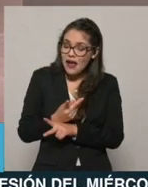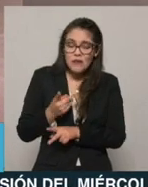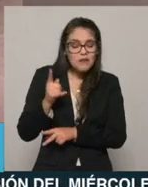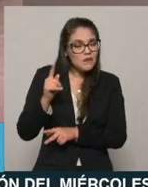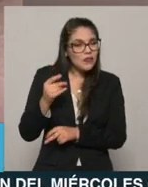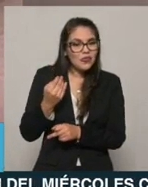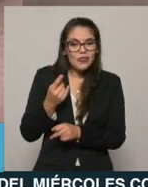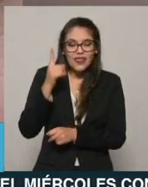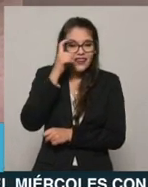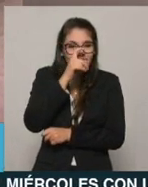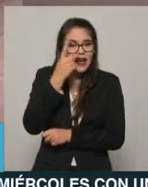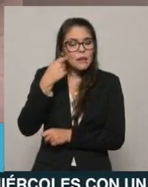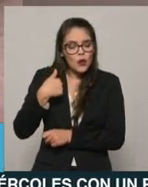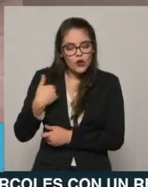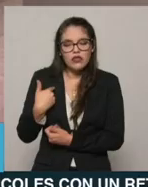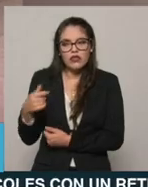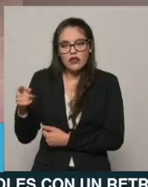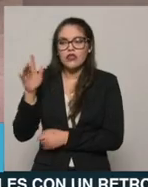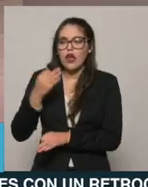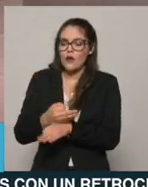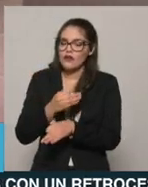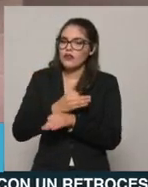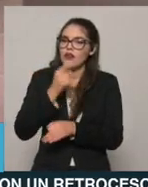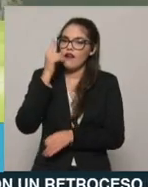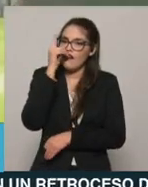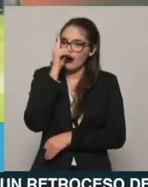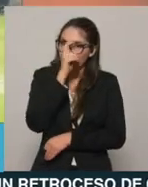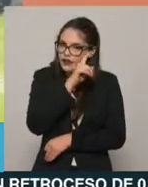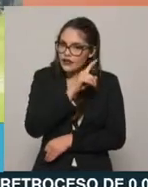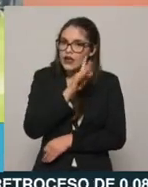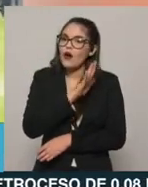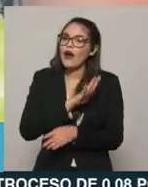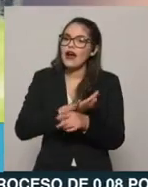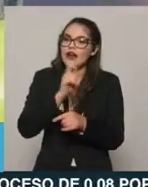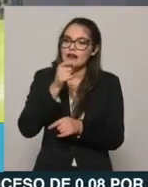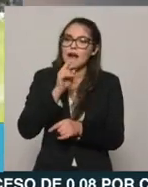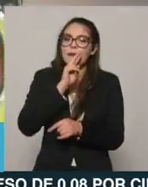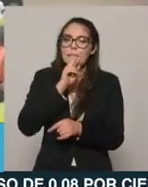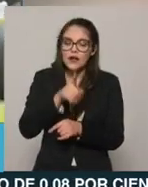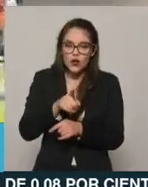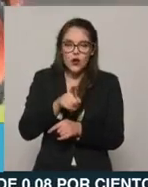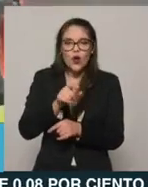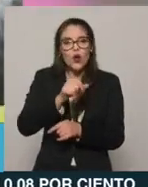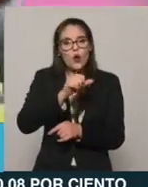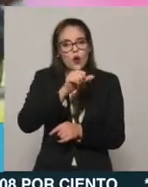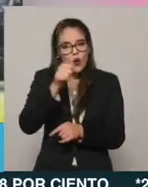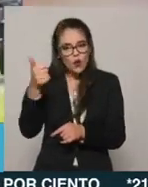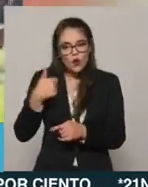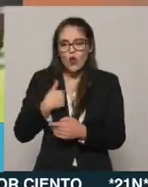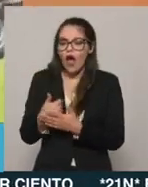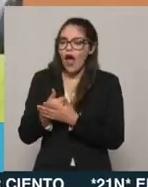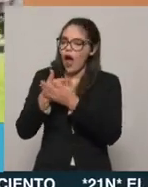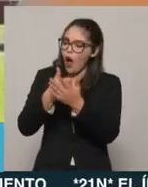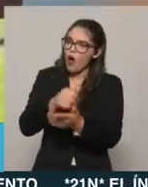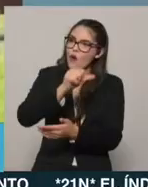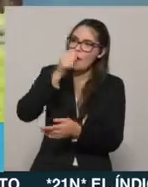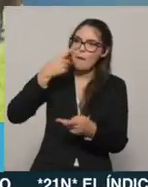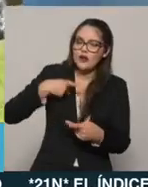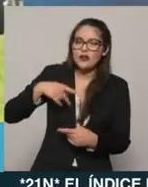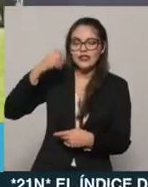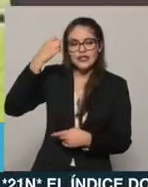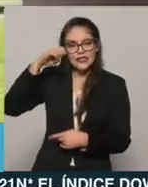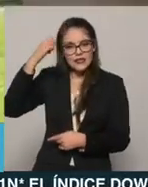ellos están pasando un momento muy difícil, que lo mejor es que los van a ayudar, a buscar una